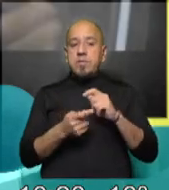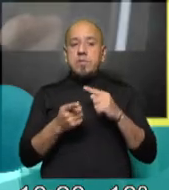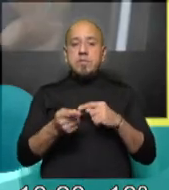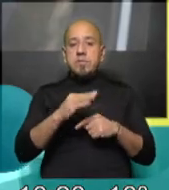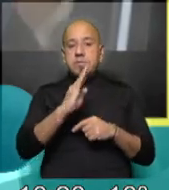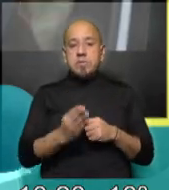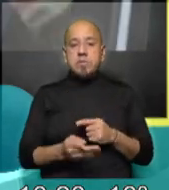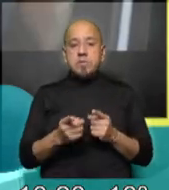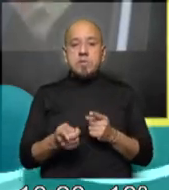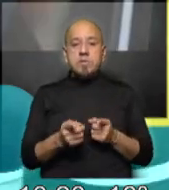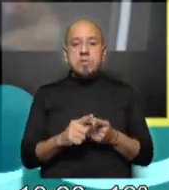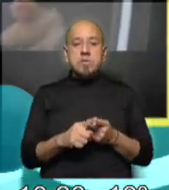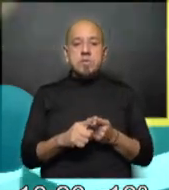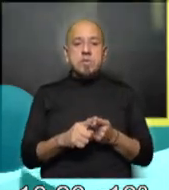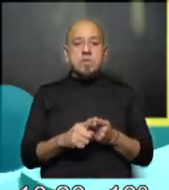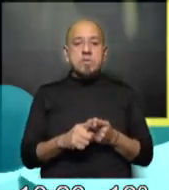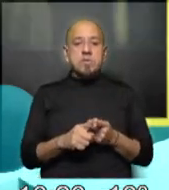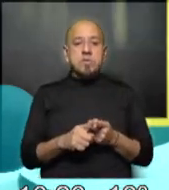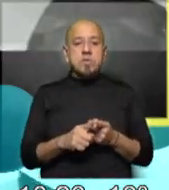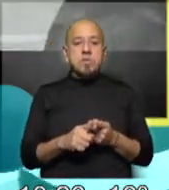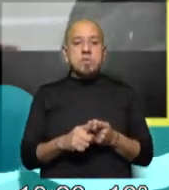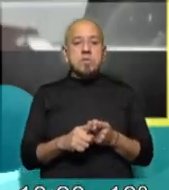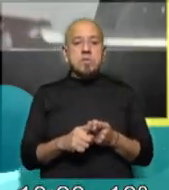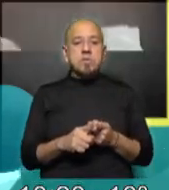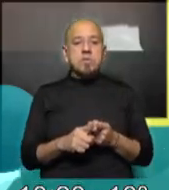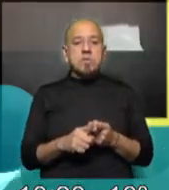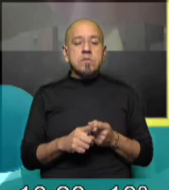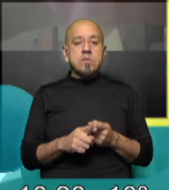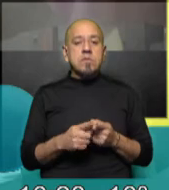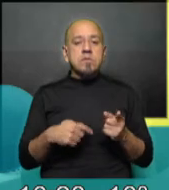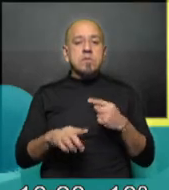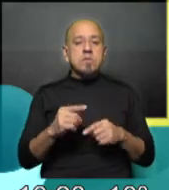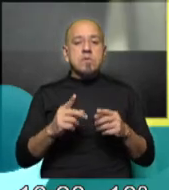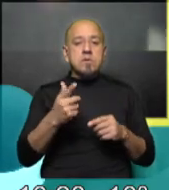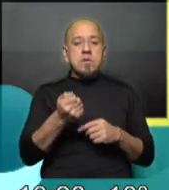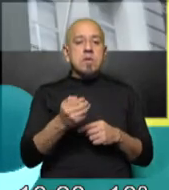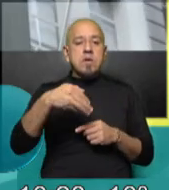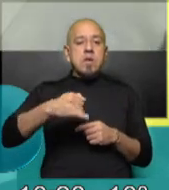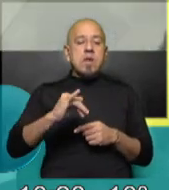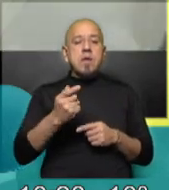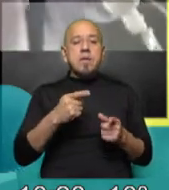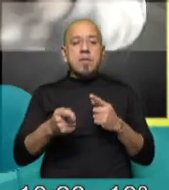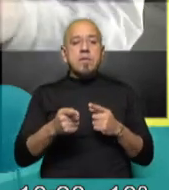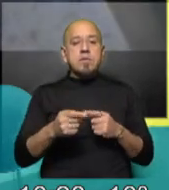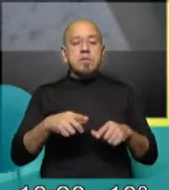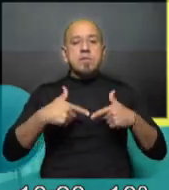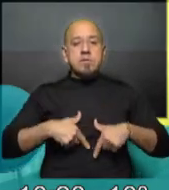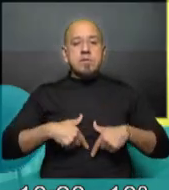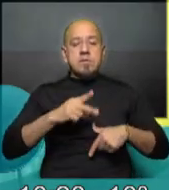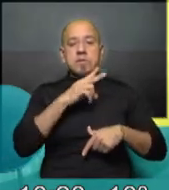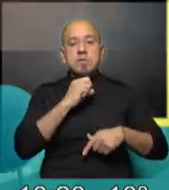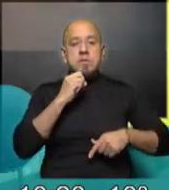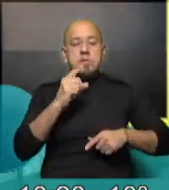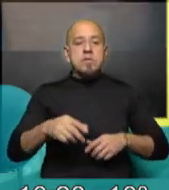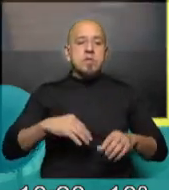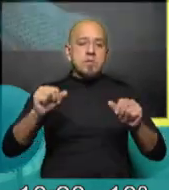personaje. Esto tiene que ver con los atentados de la AMIA, de la Embajada de Israel, la